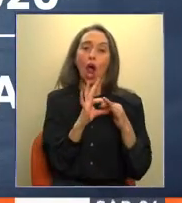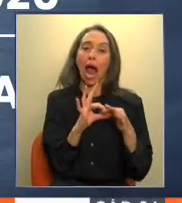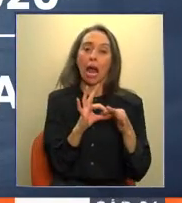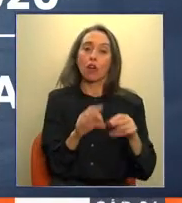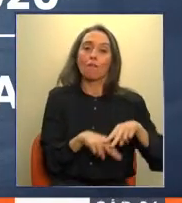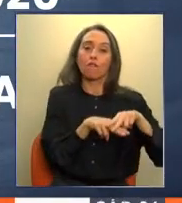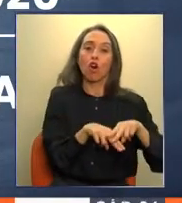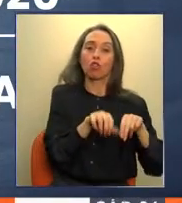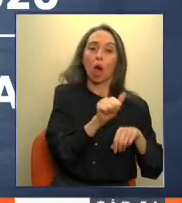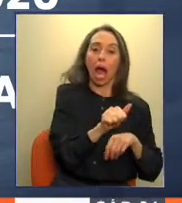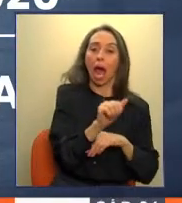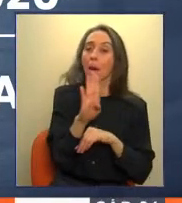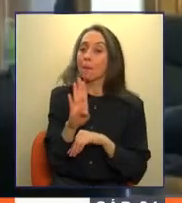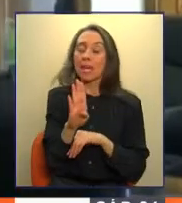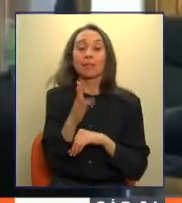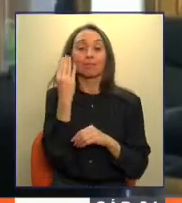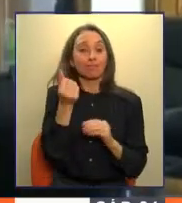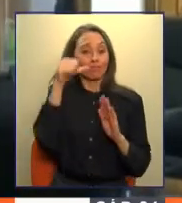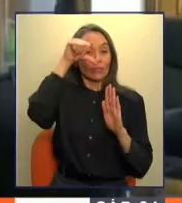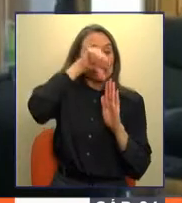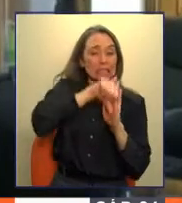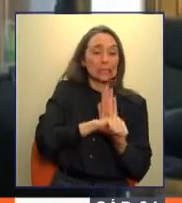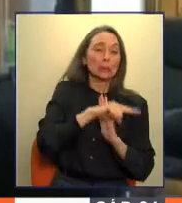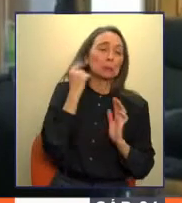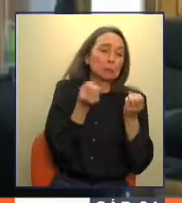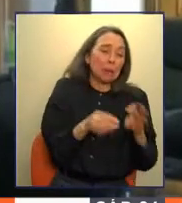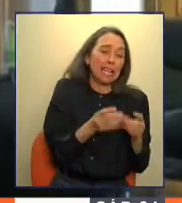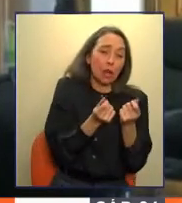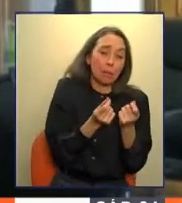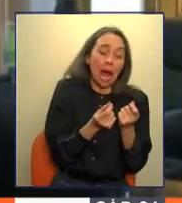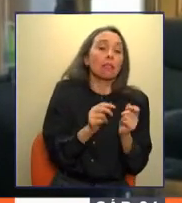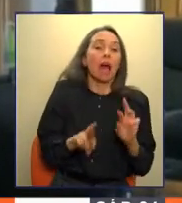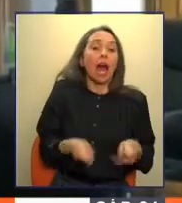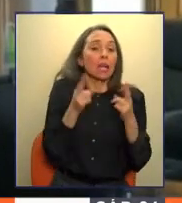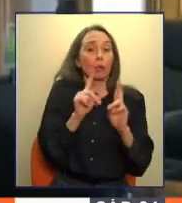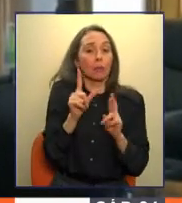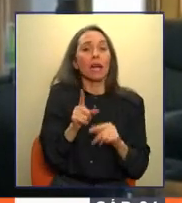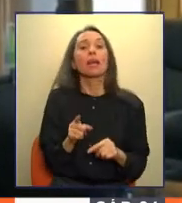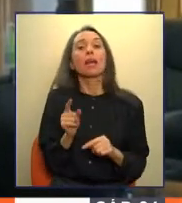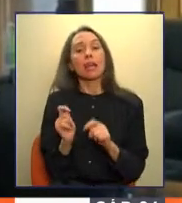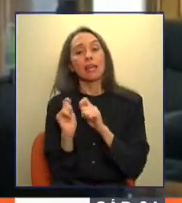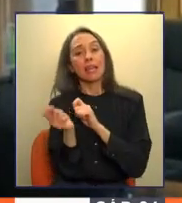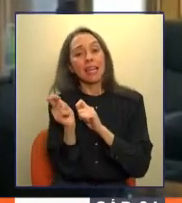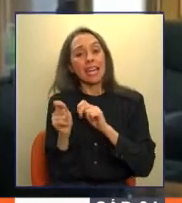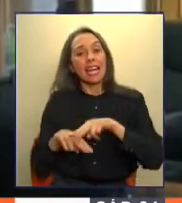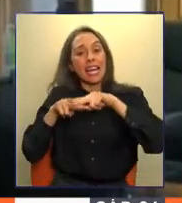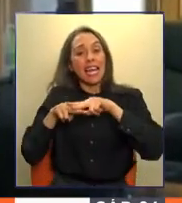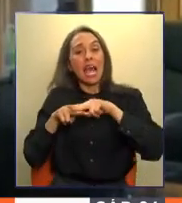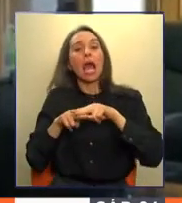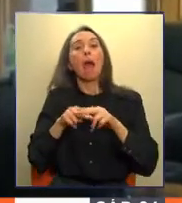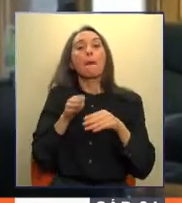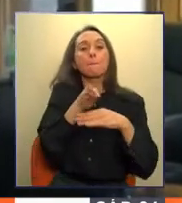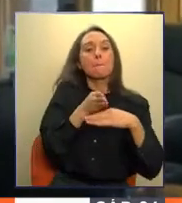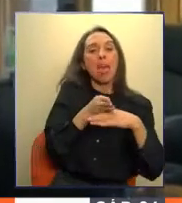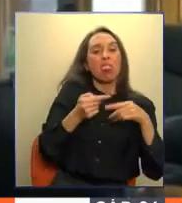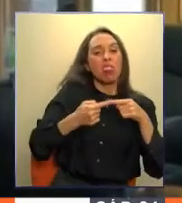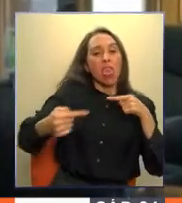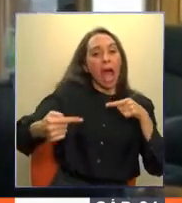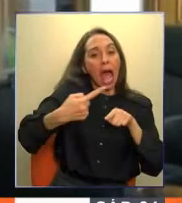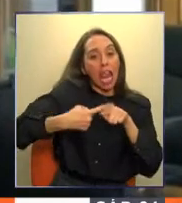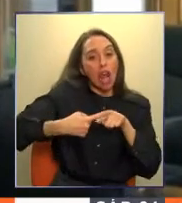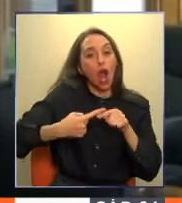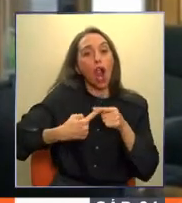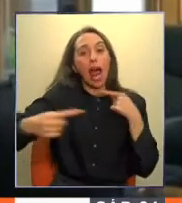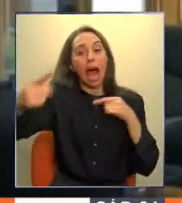no se recuperan del todo pero lo más relevante son las rentabilidades de mediano y largo plazo y lo que habíamos visto de que en algún momento las